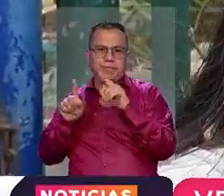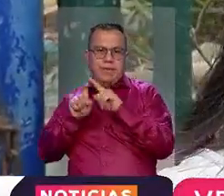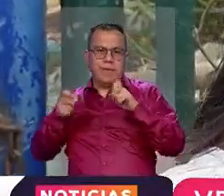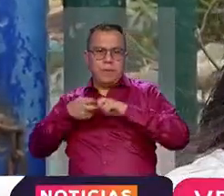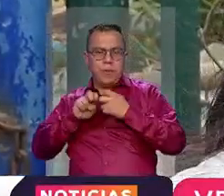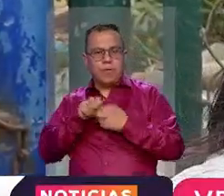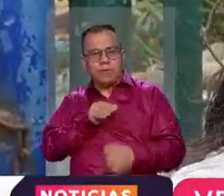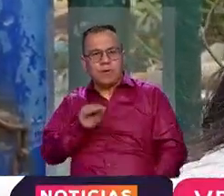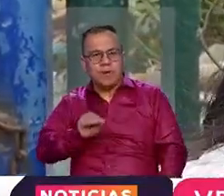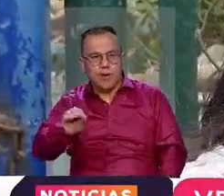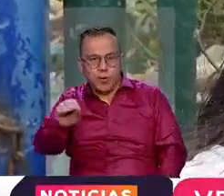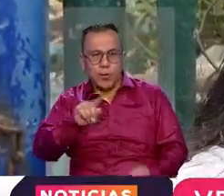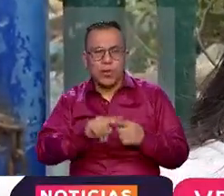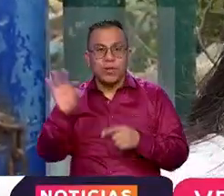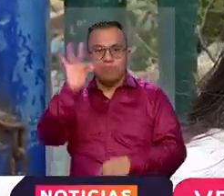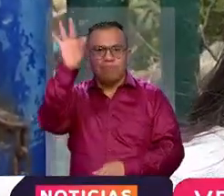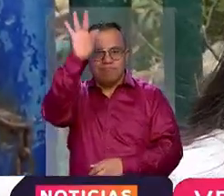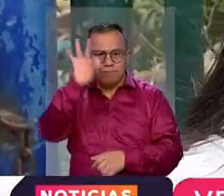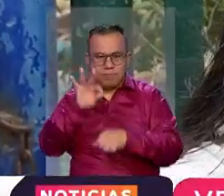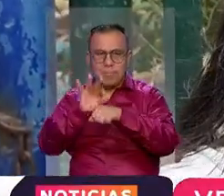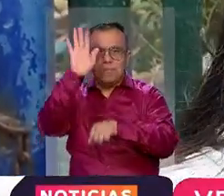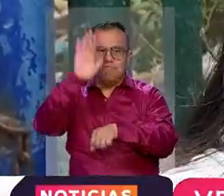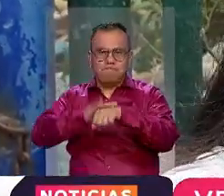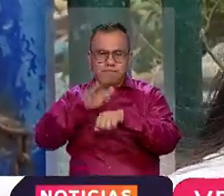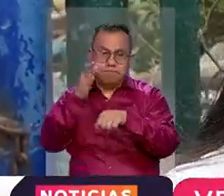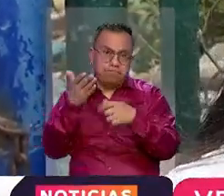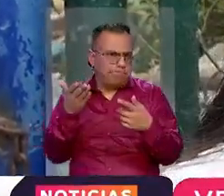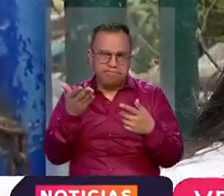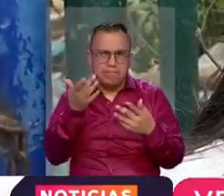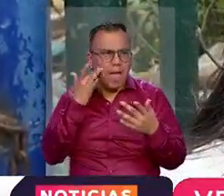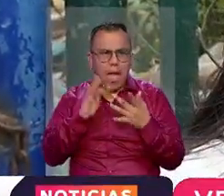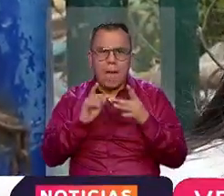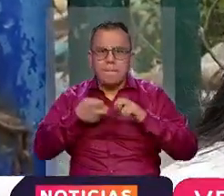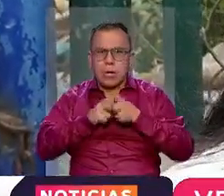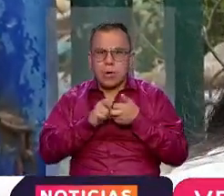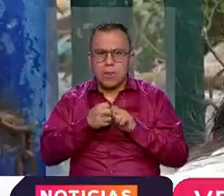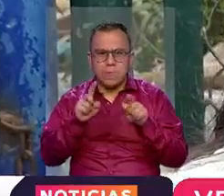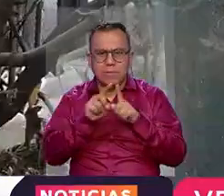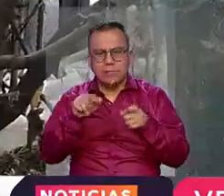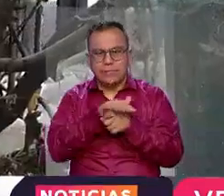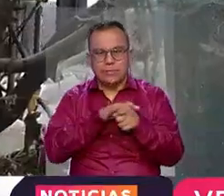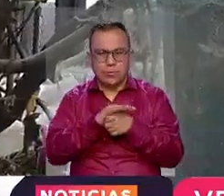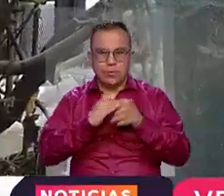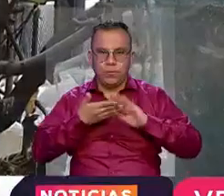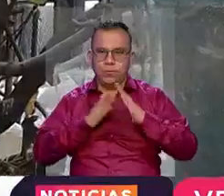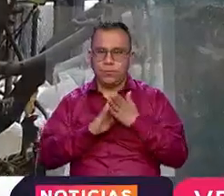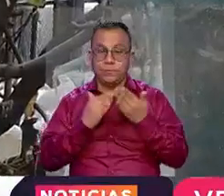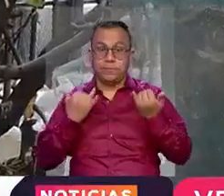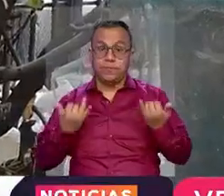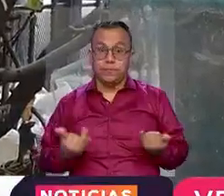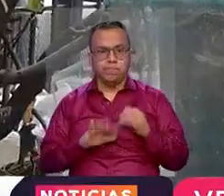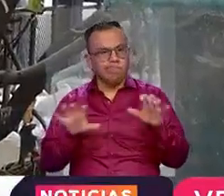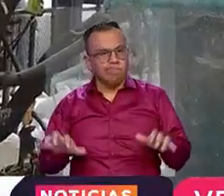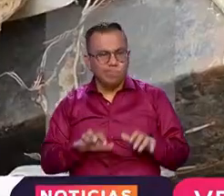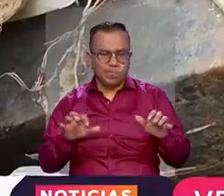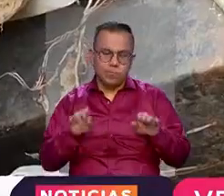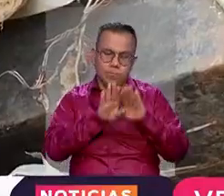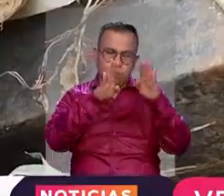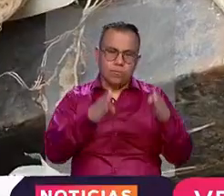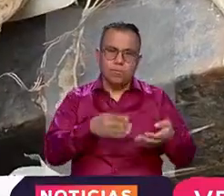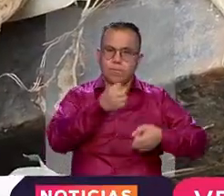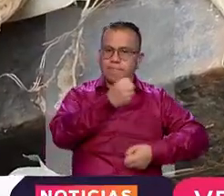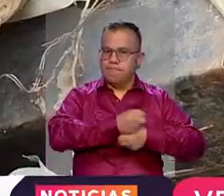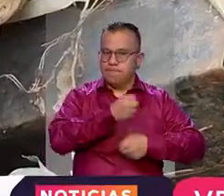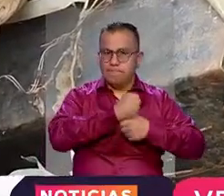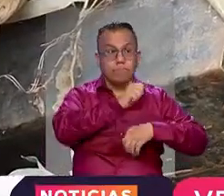problemas de roedores, de zancudos. Y ha sido una problemática para nosotros como comunidad. Se está realizando una mesa de trabajo